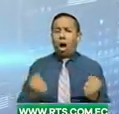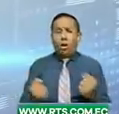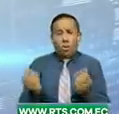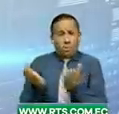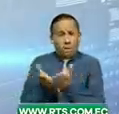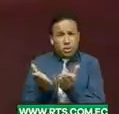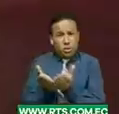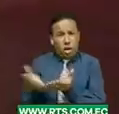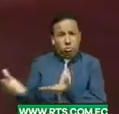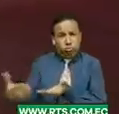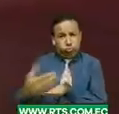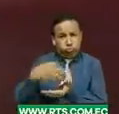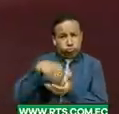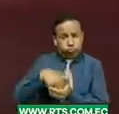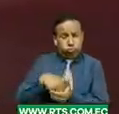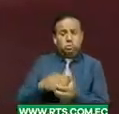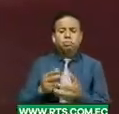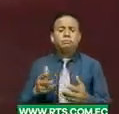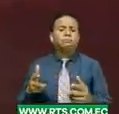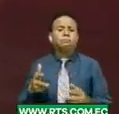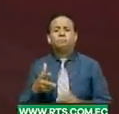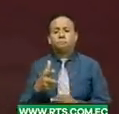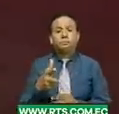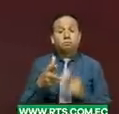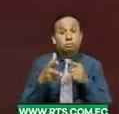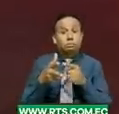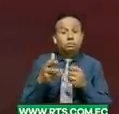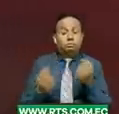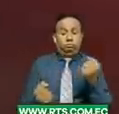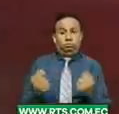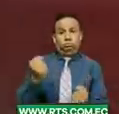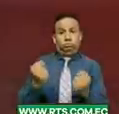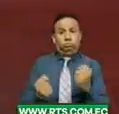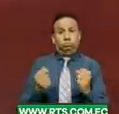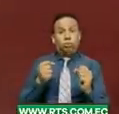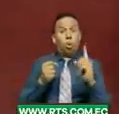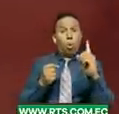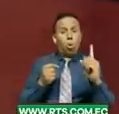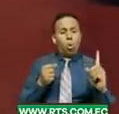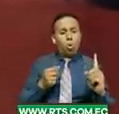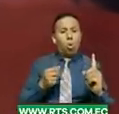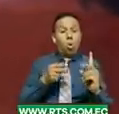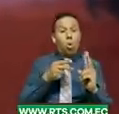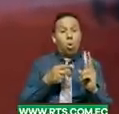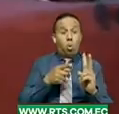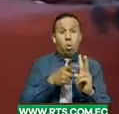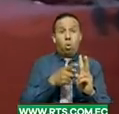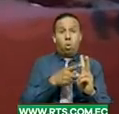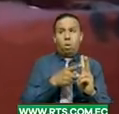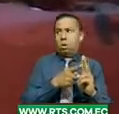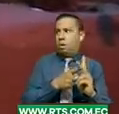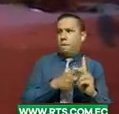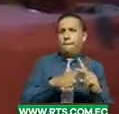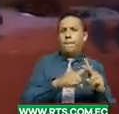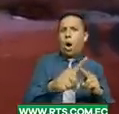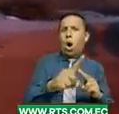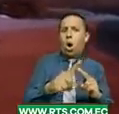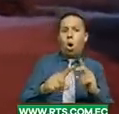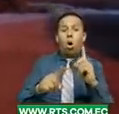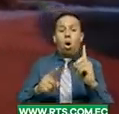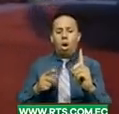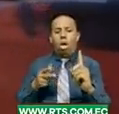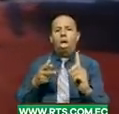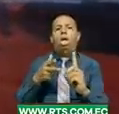de basura. El señor de frente lo atropella, casi atropella a los dos, pero lamentablemente uno alcanzó a salir con las completas y el